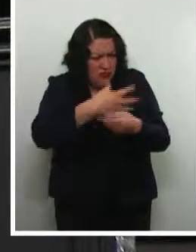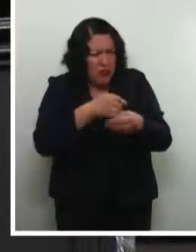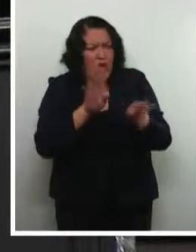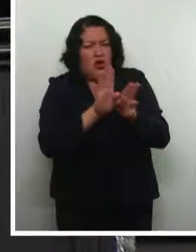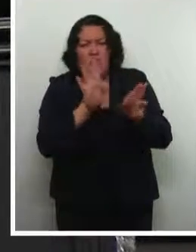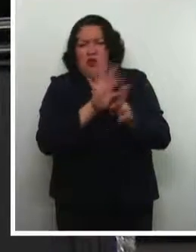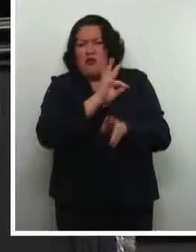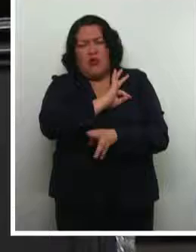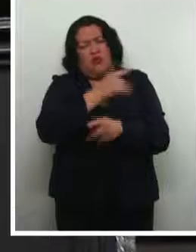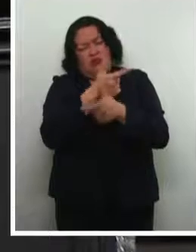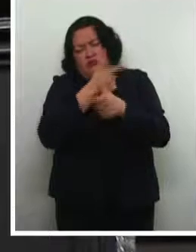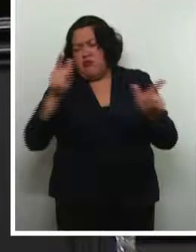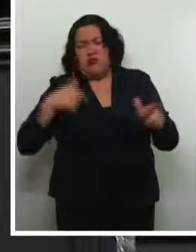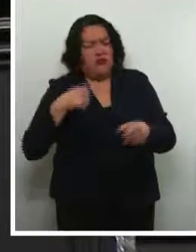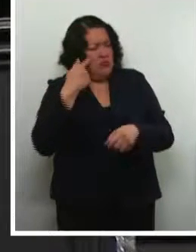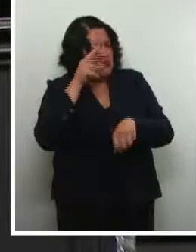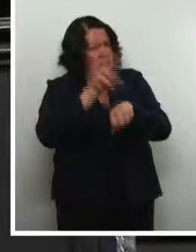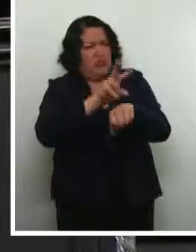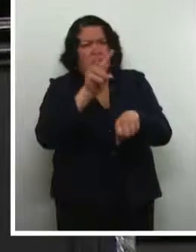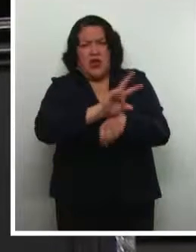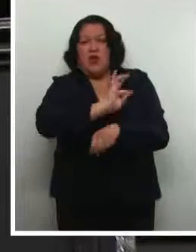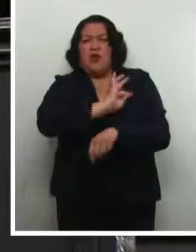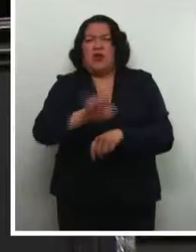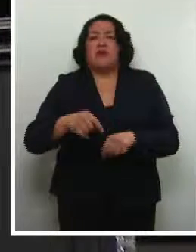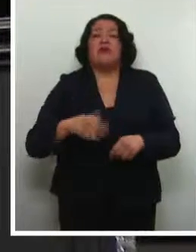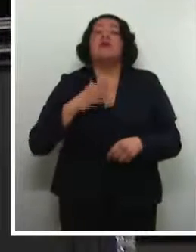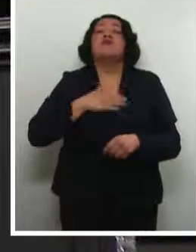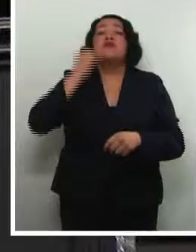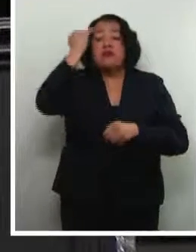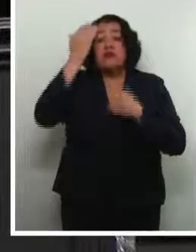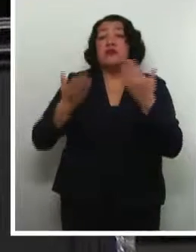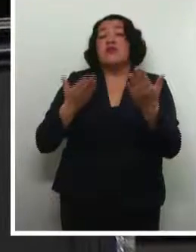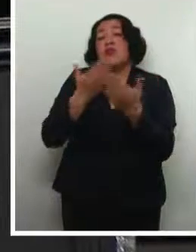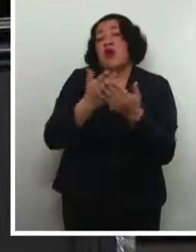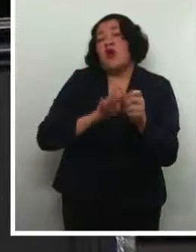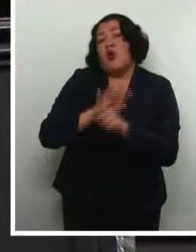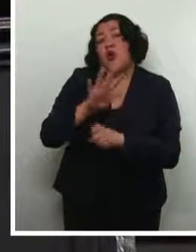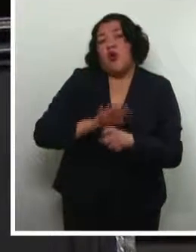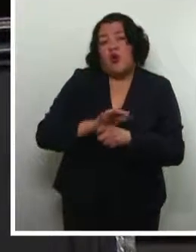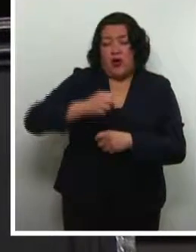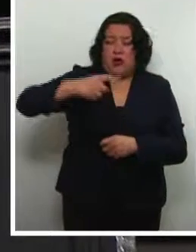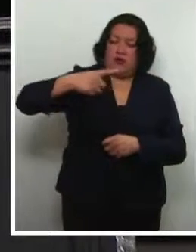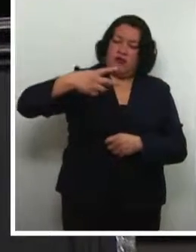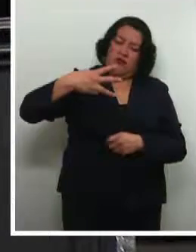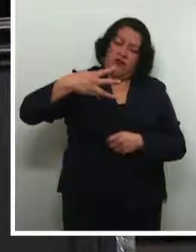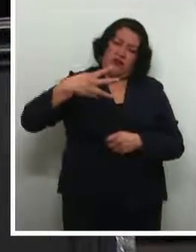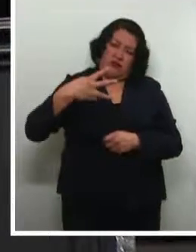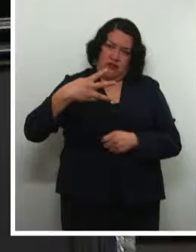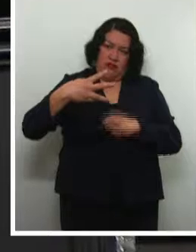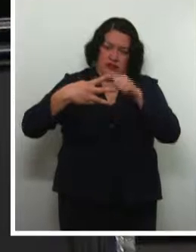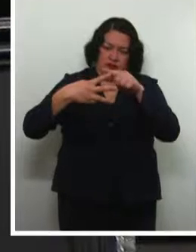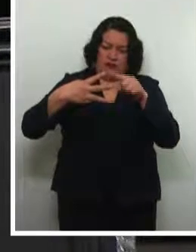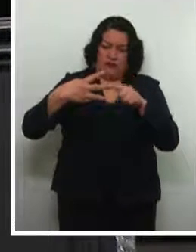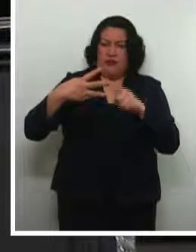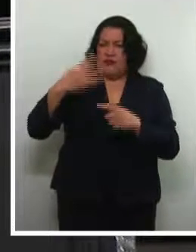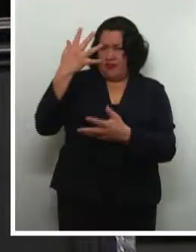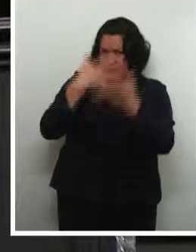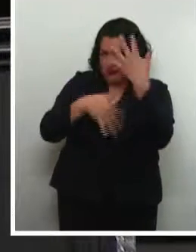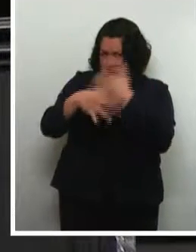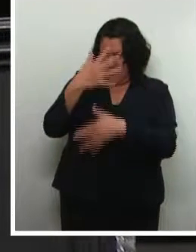proceso presupuestal. ¿Qué es lo que propongo? 3 numerales que dicen lo